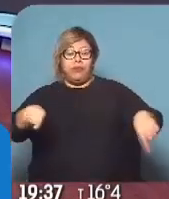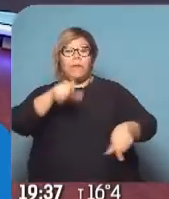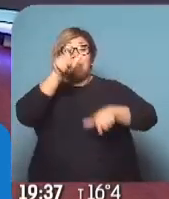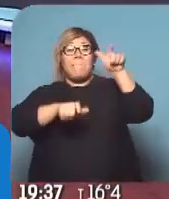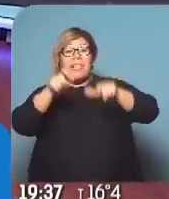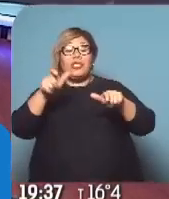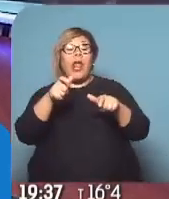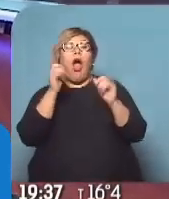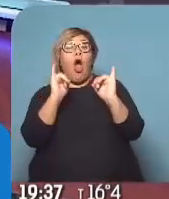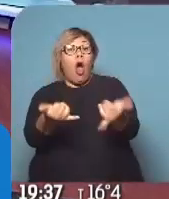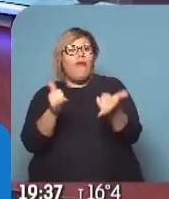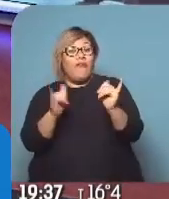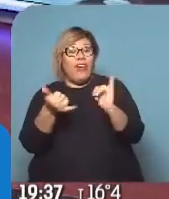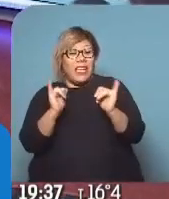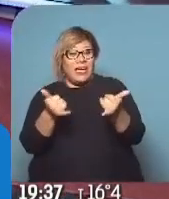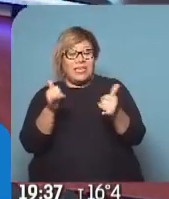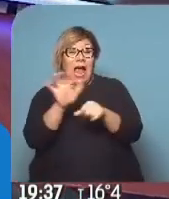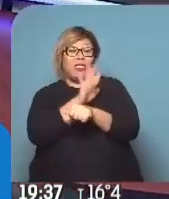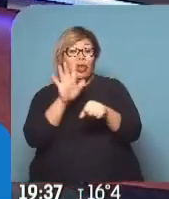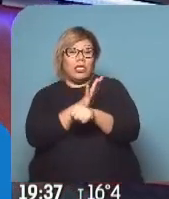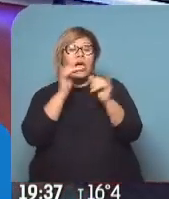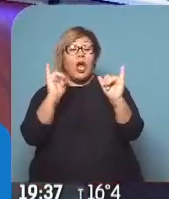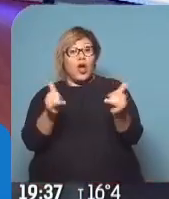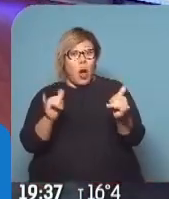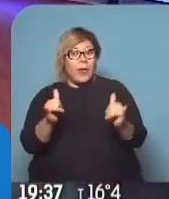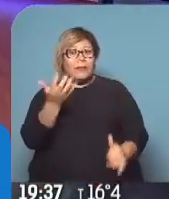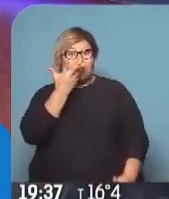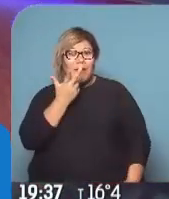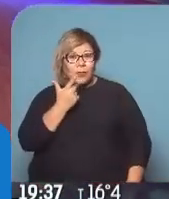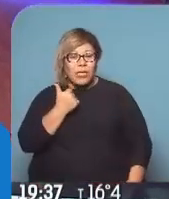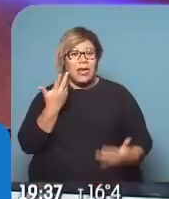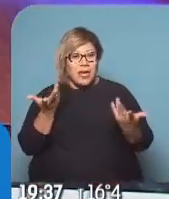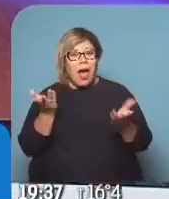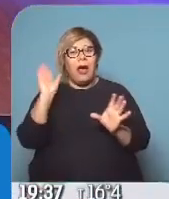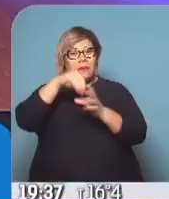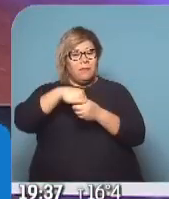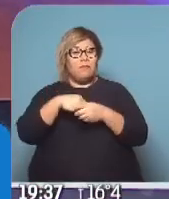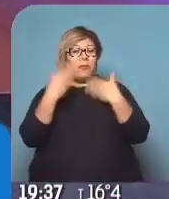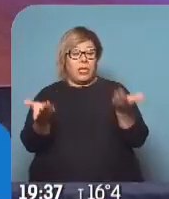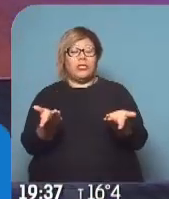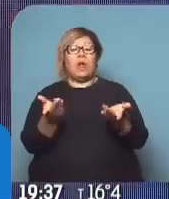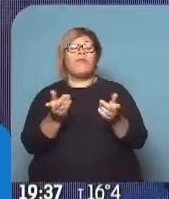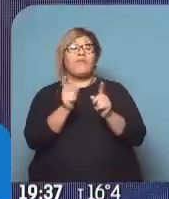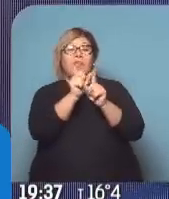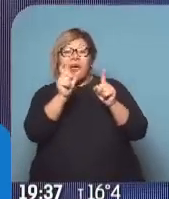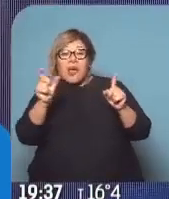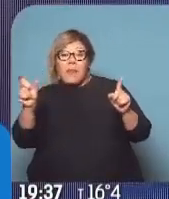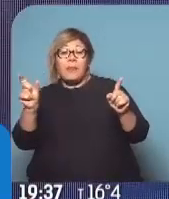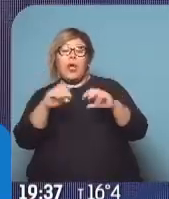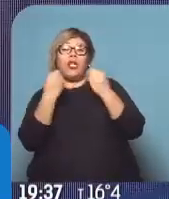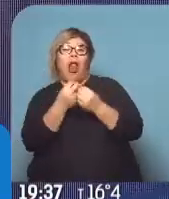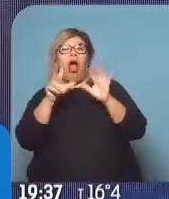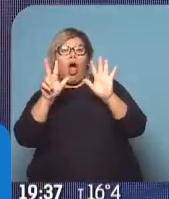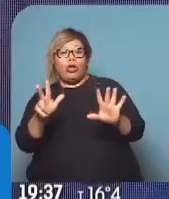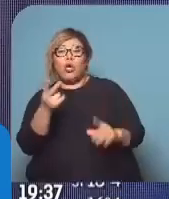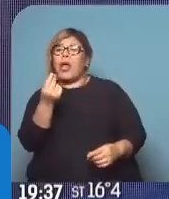acá y estar ya demás es una ficción de ocho capítulos con mucha con mucha calidad y mucha intensidad por lo que hemos